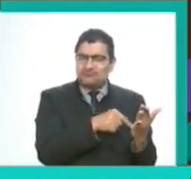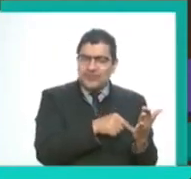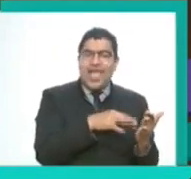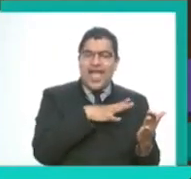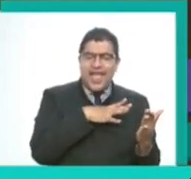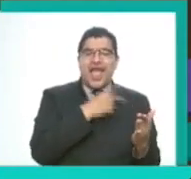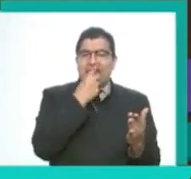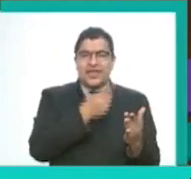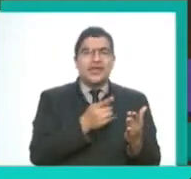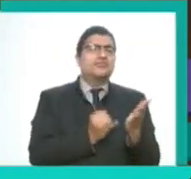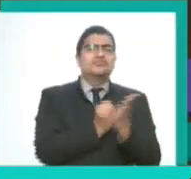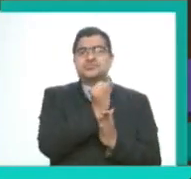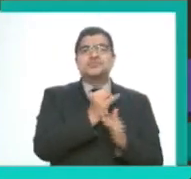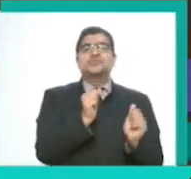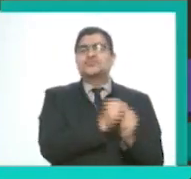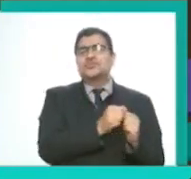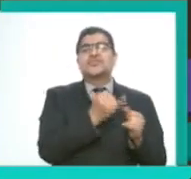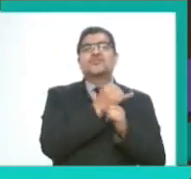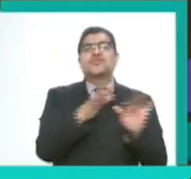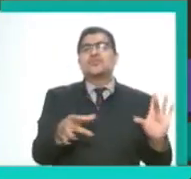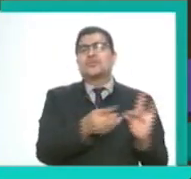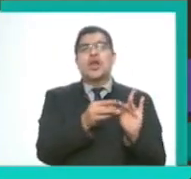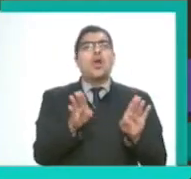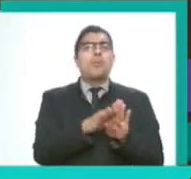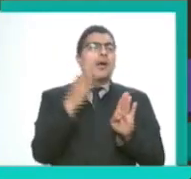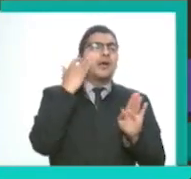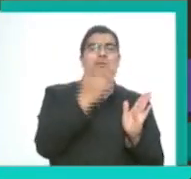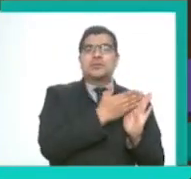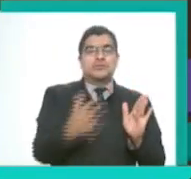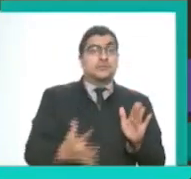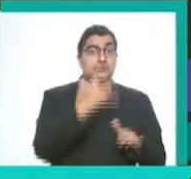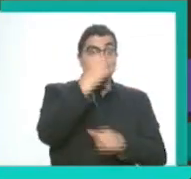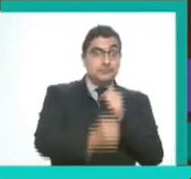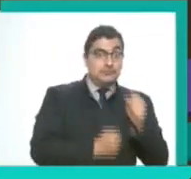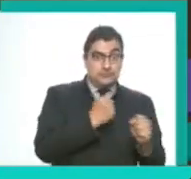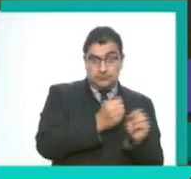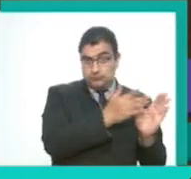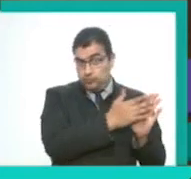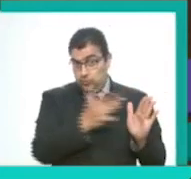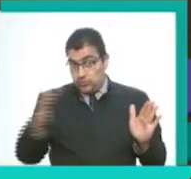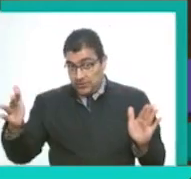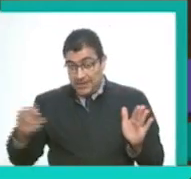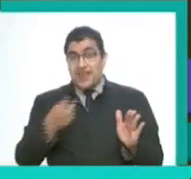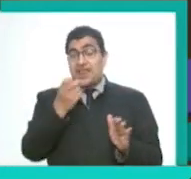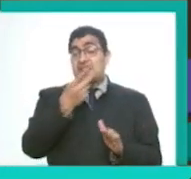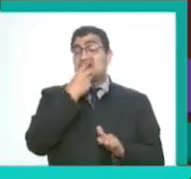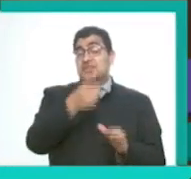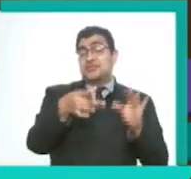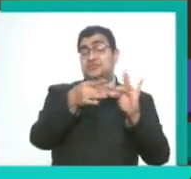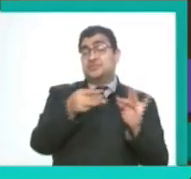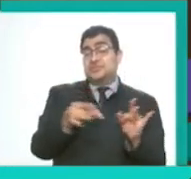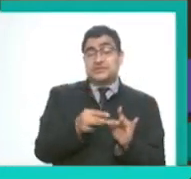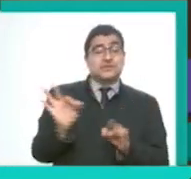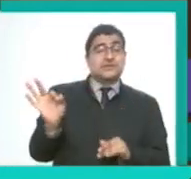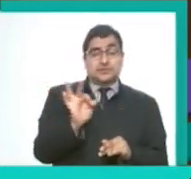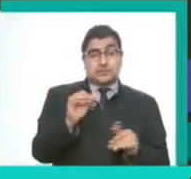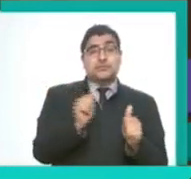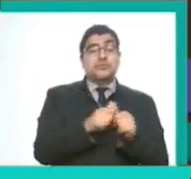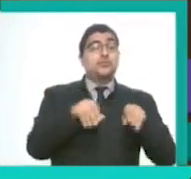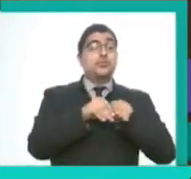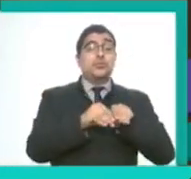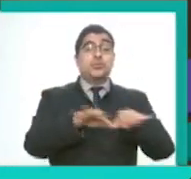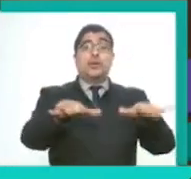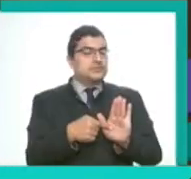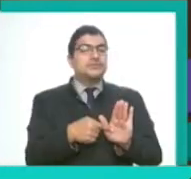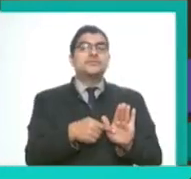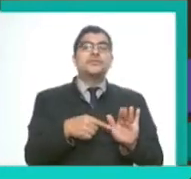determinó la reserva de la información por un periodo de cinco años con el argumento de que su divulgación